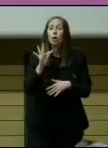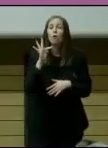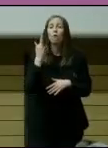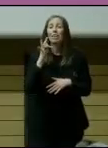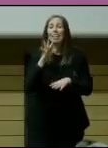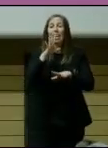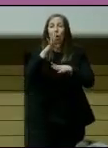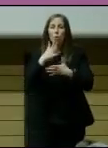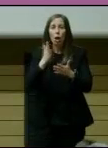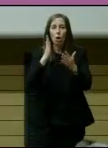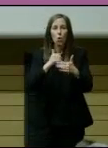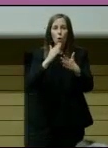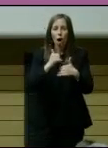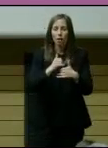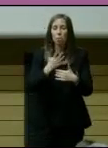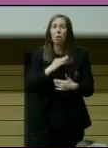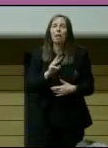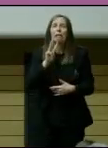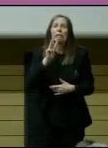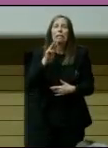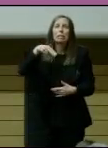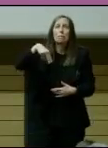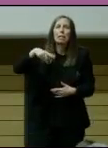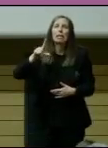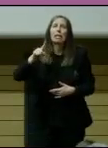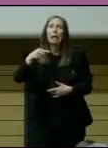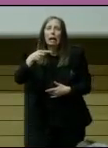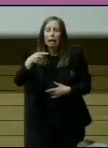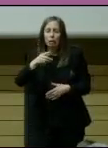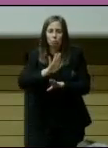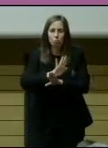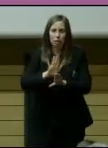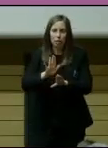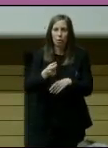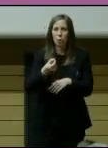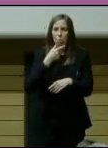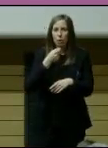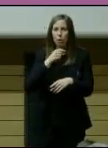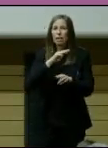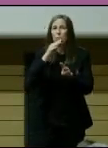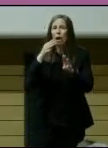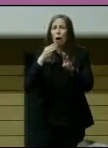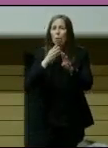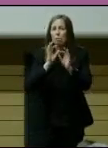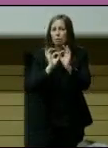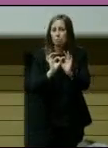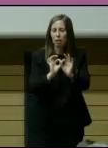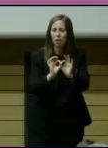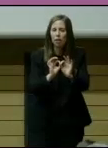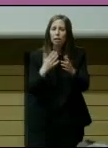Sí, más allá se pueden comprar 3 gramos, miligramos por la Deep Web, pero para comprar drogas por la Deep Web tienes que ser un poco